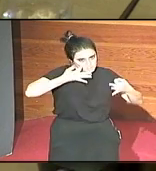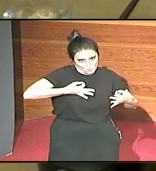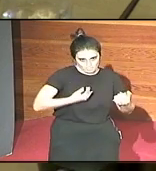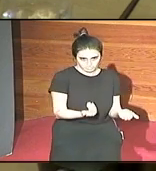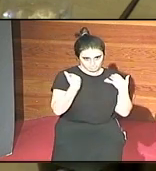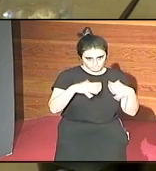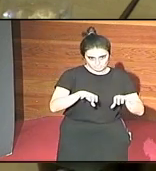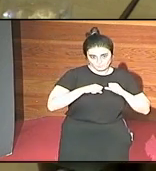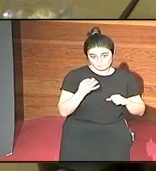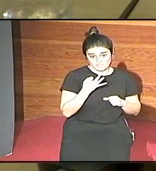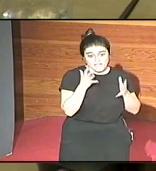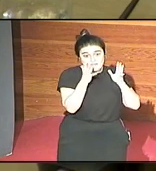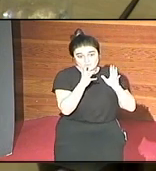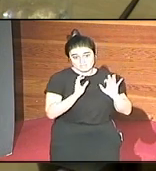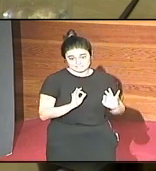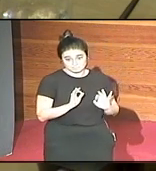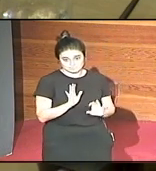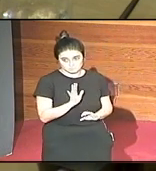creo, más